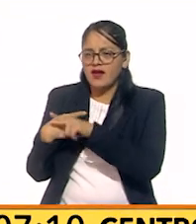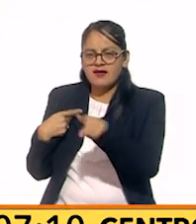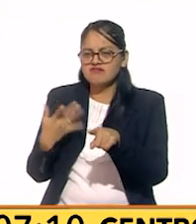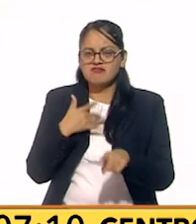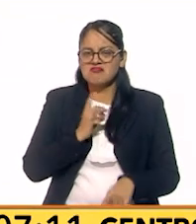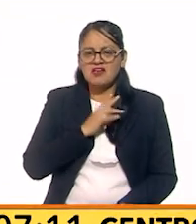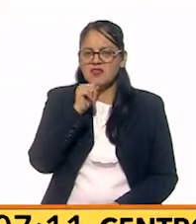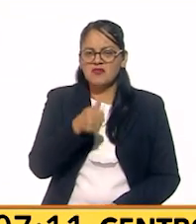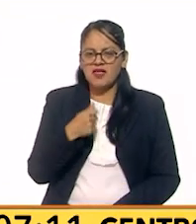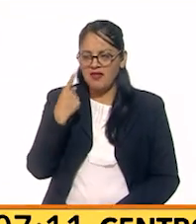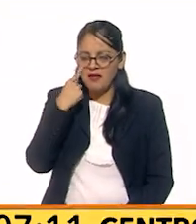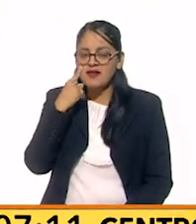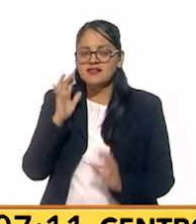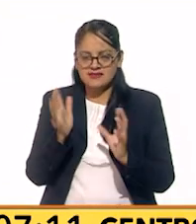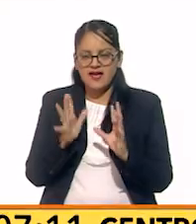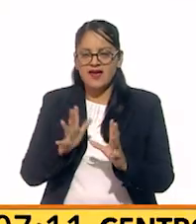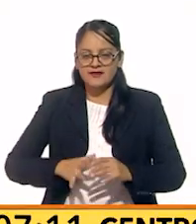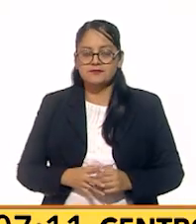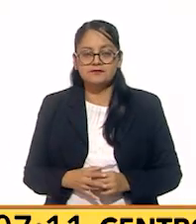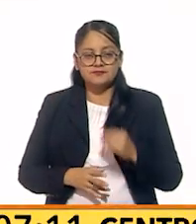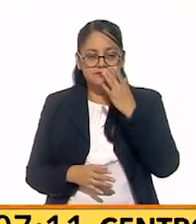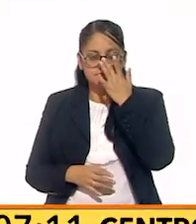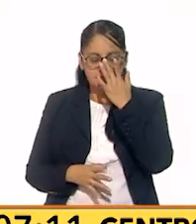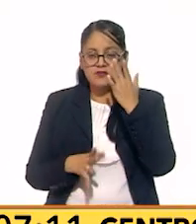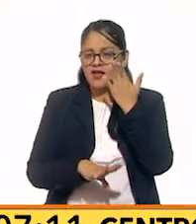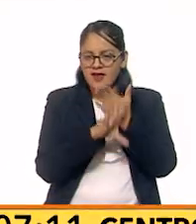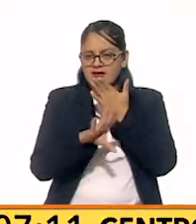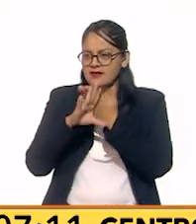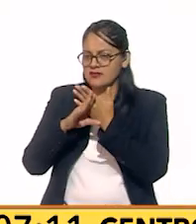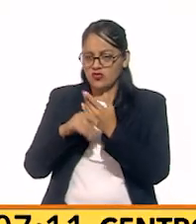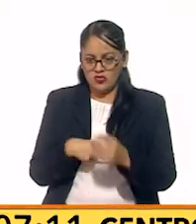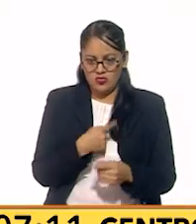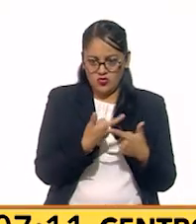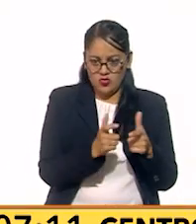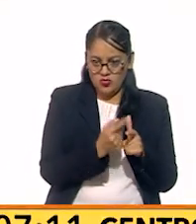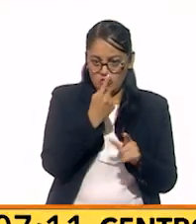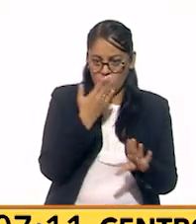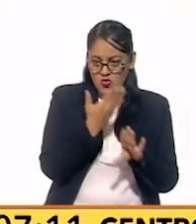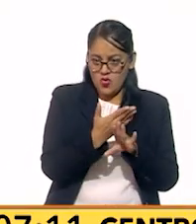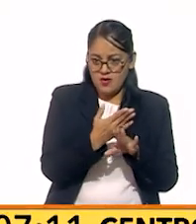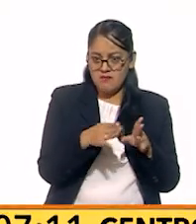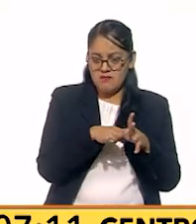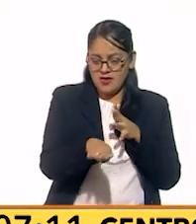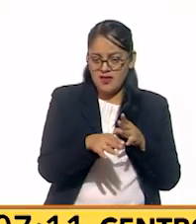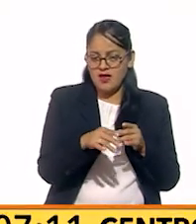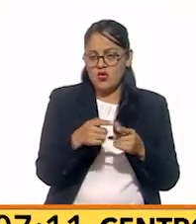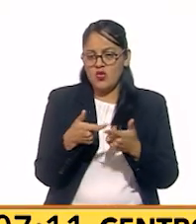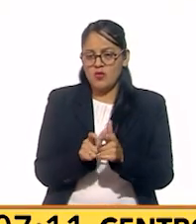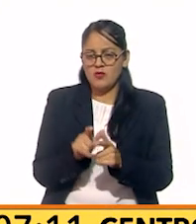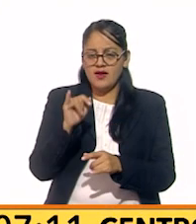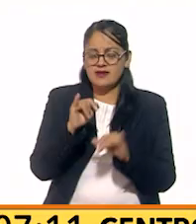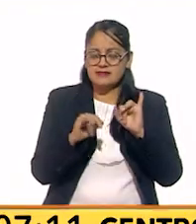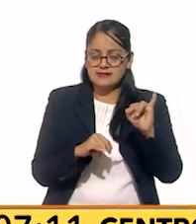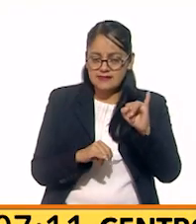miedo y ven que los ataques son contra todos, no son solamente contra las personas de la izquierda. O sea,